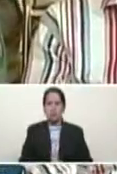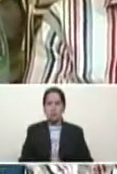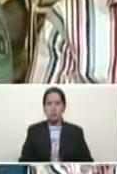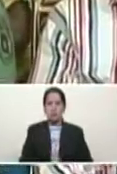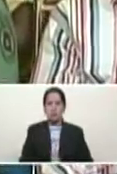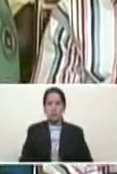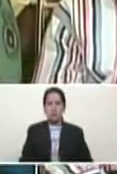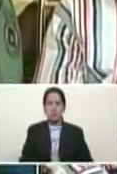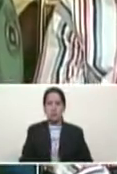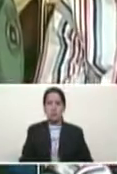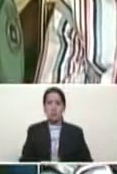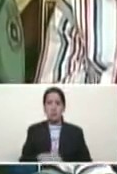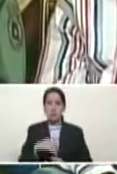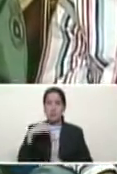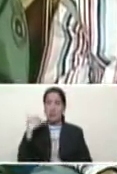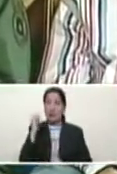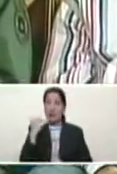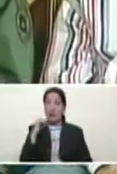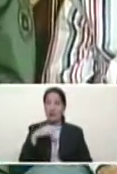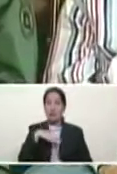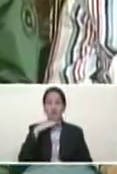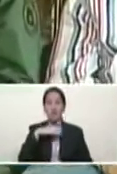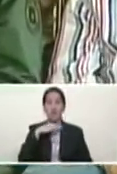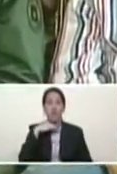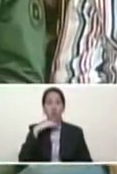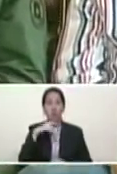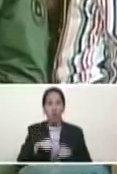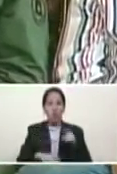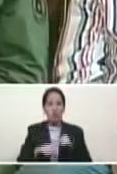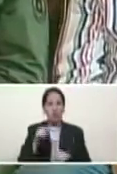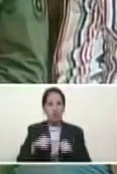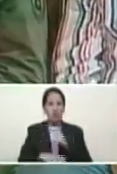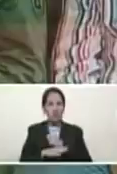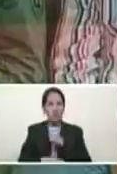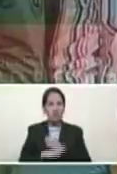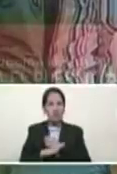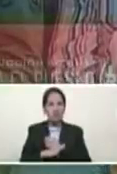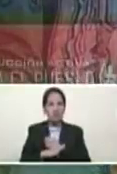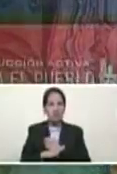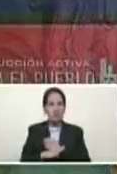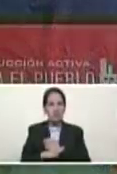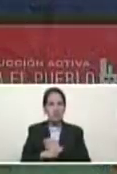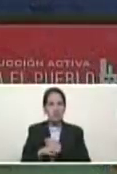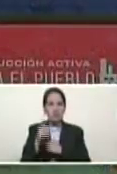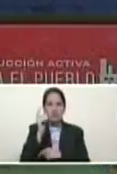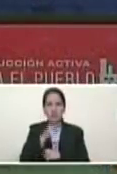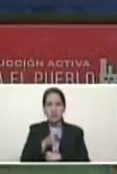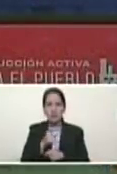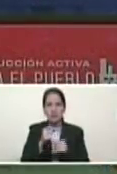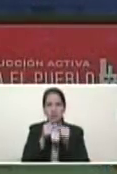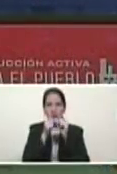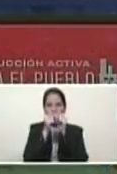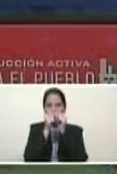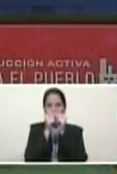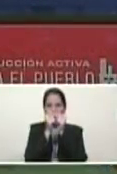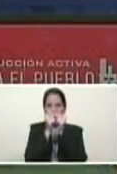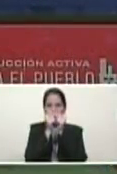Hay muchas cosas que todavía hay que decir sobre la